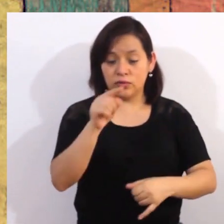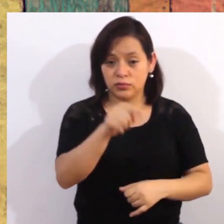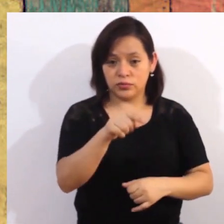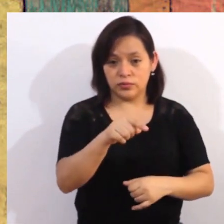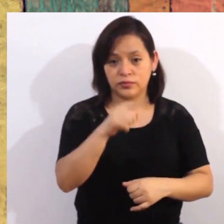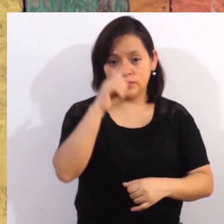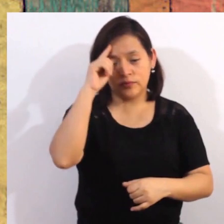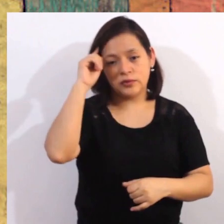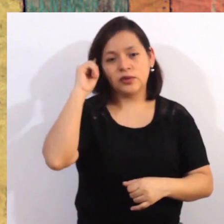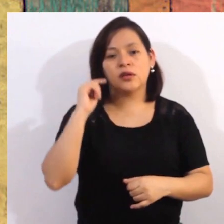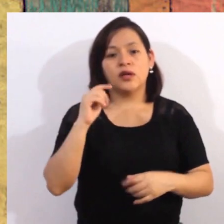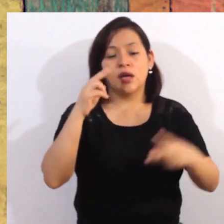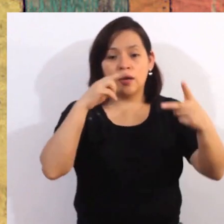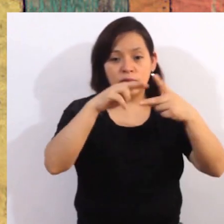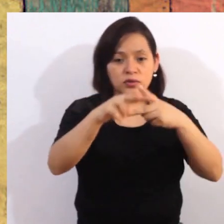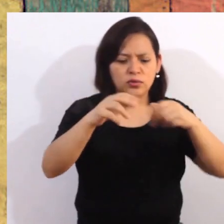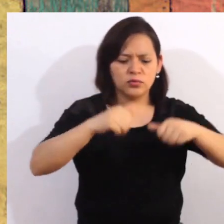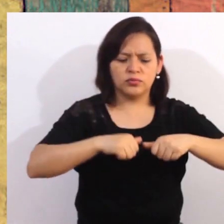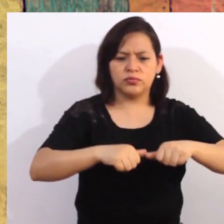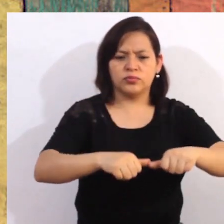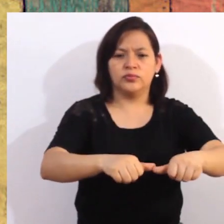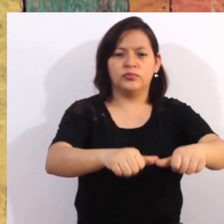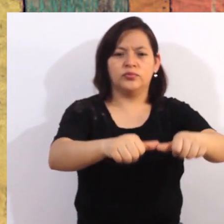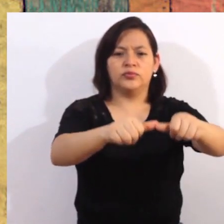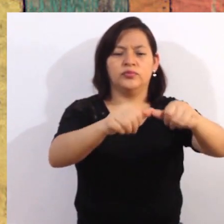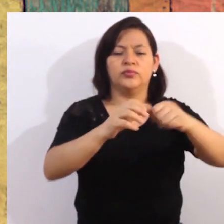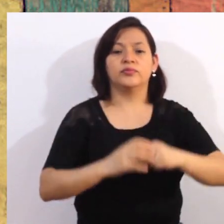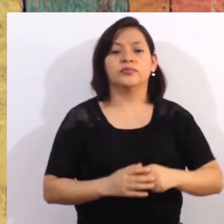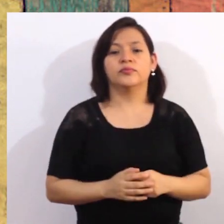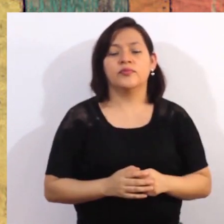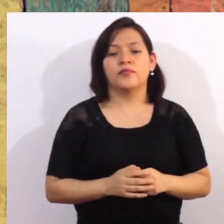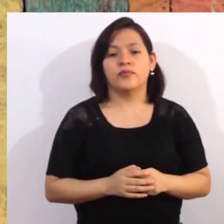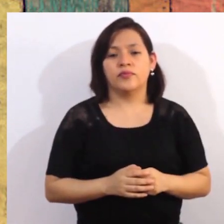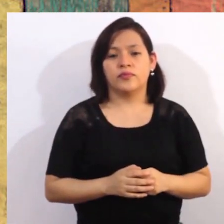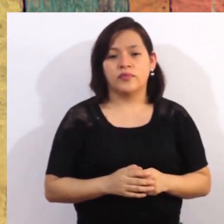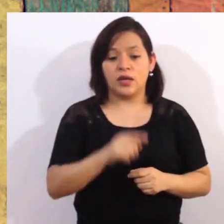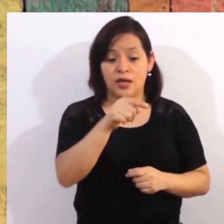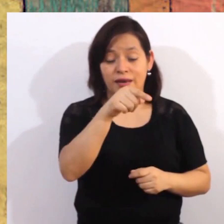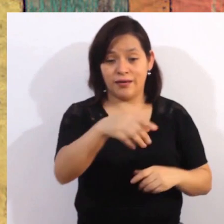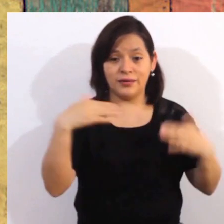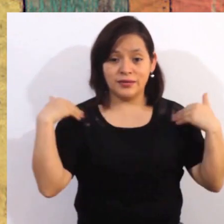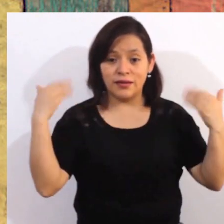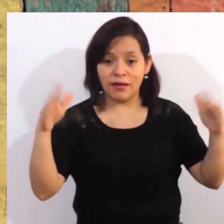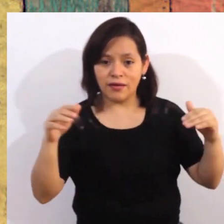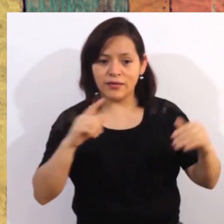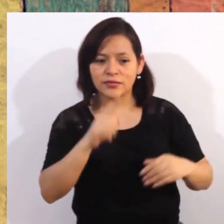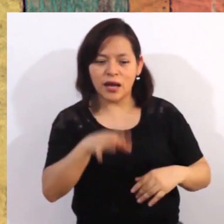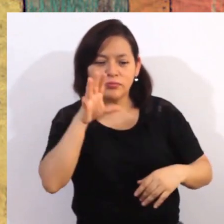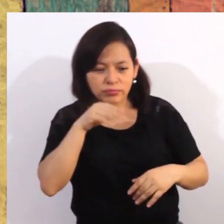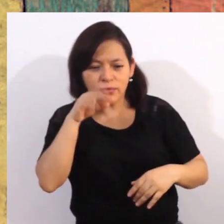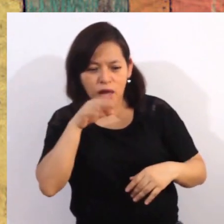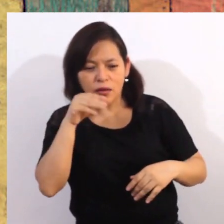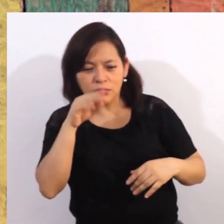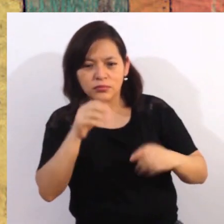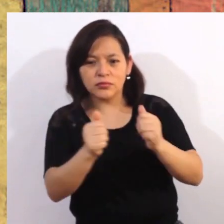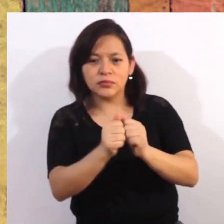Precisamente, la visión continúa, y el ser angelical que está hablando con Daniel